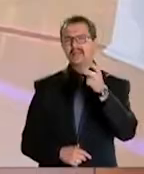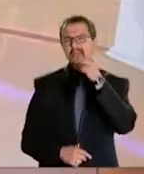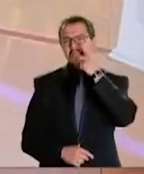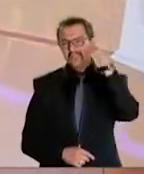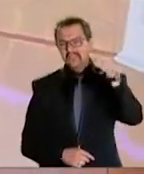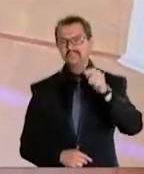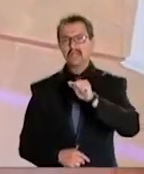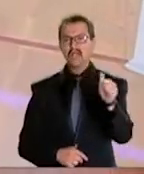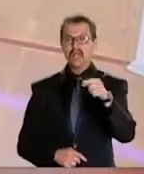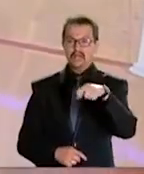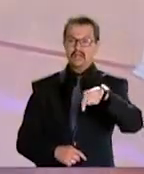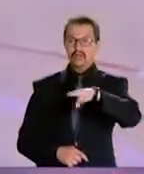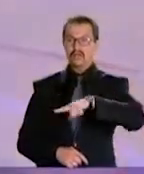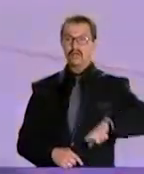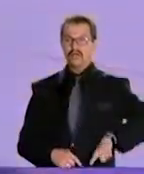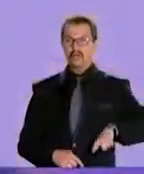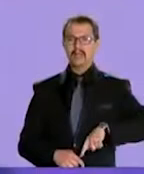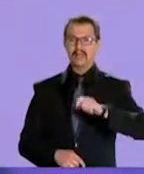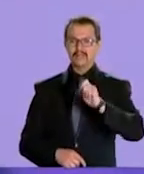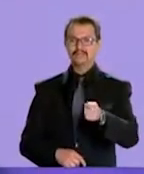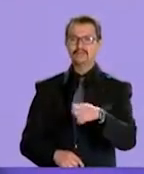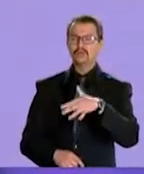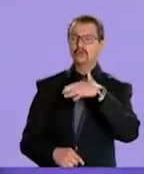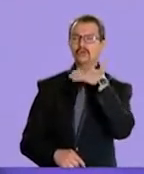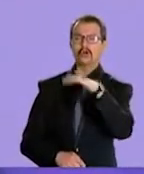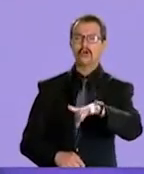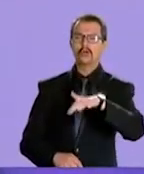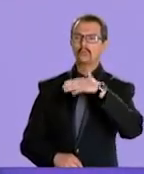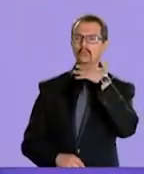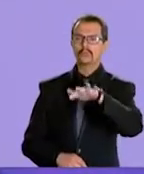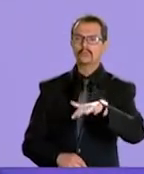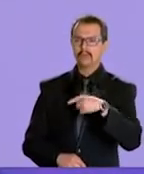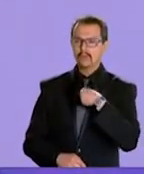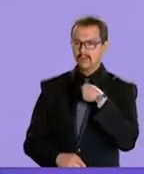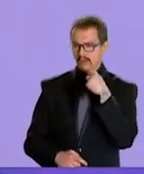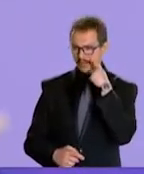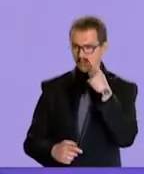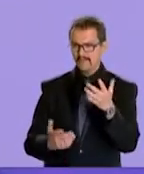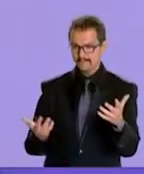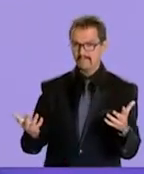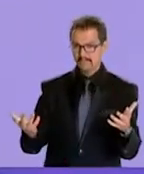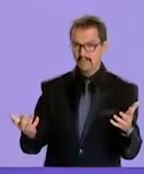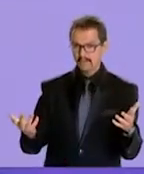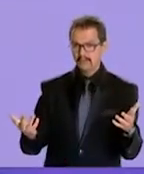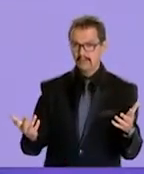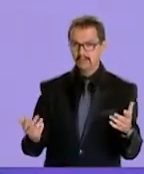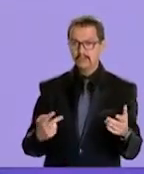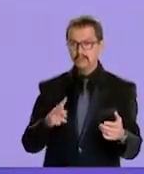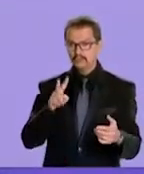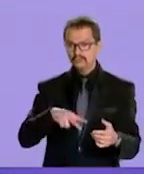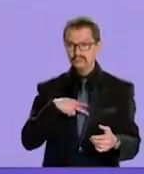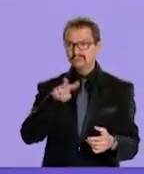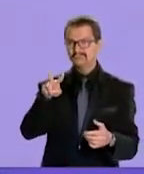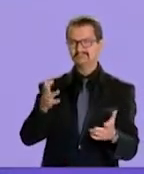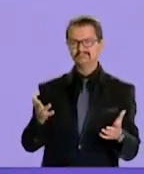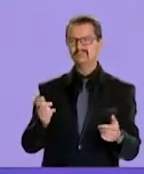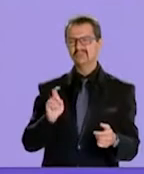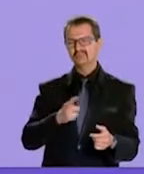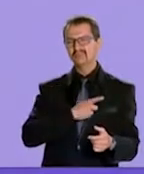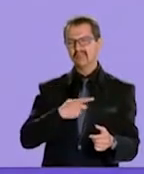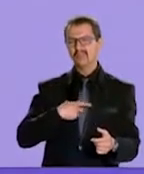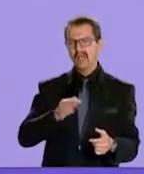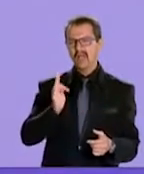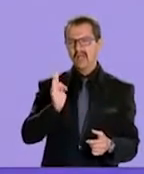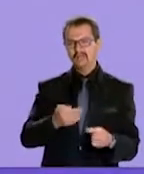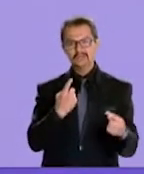INE. El candidato a la presidencia de la coalición Juntos Haremos Historia, Andrés Manuel López Obrador, consideró que la mejor política exterior es